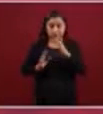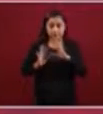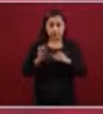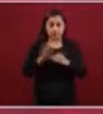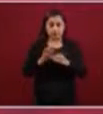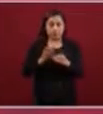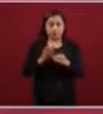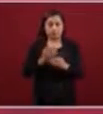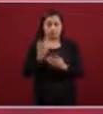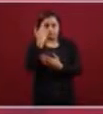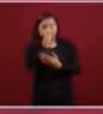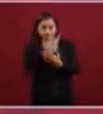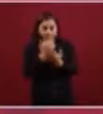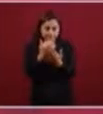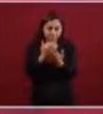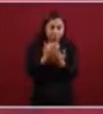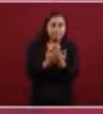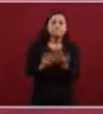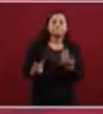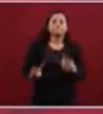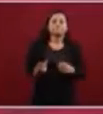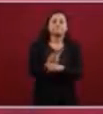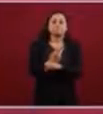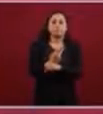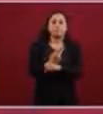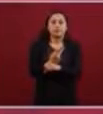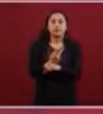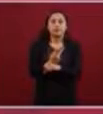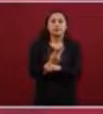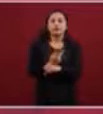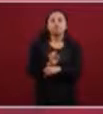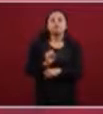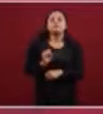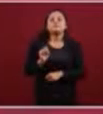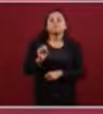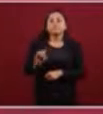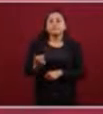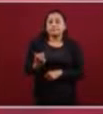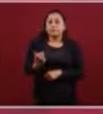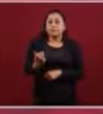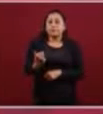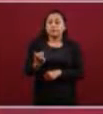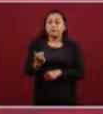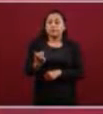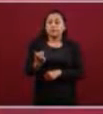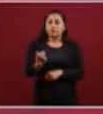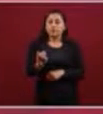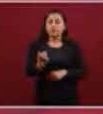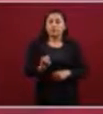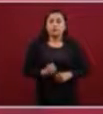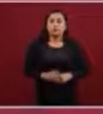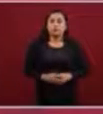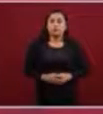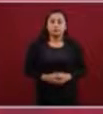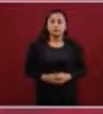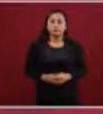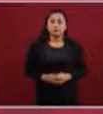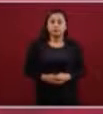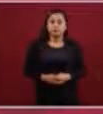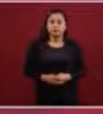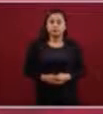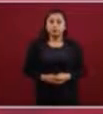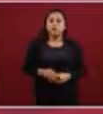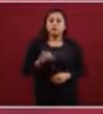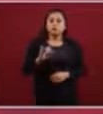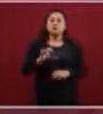revisando el caso. En efecto, hubo esta detención y se